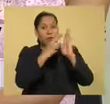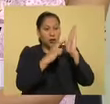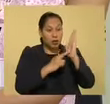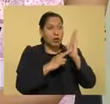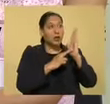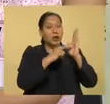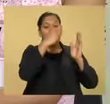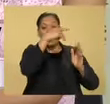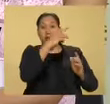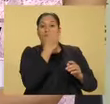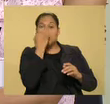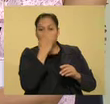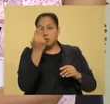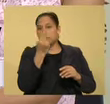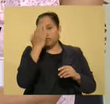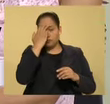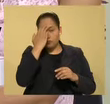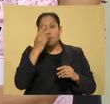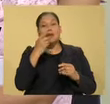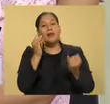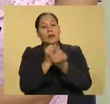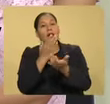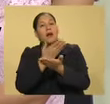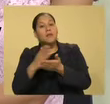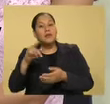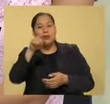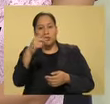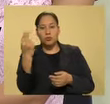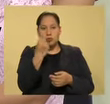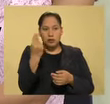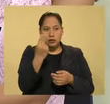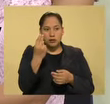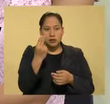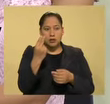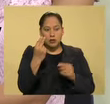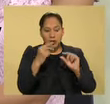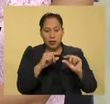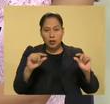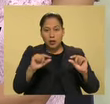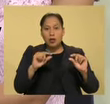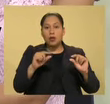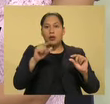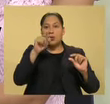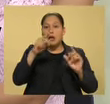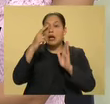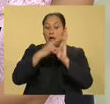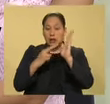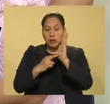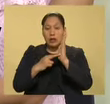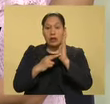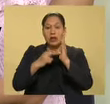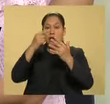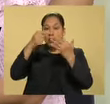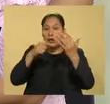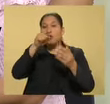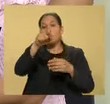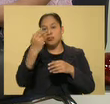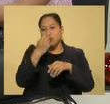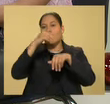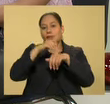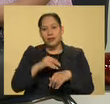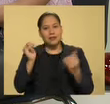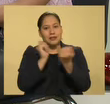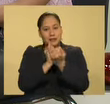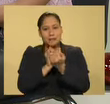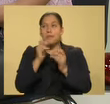reglamento de la escuela, pero además estás obligado a, dice aquí, cumplir con las normas contenidas en los reglamentos. El reglamento que